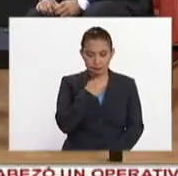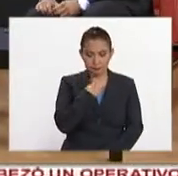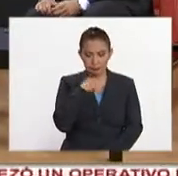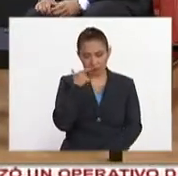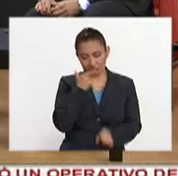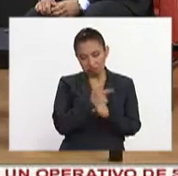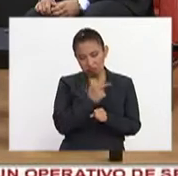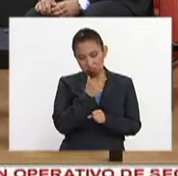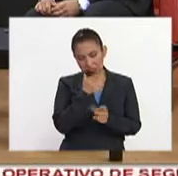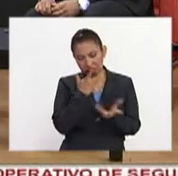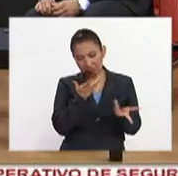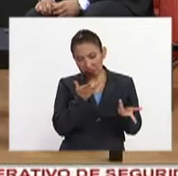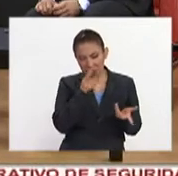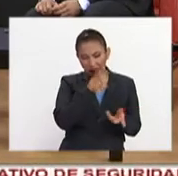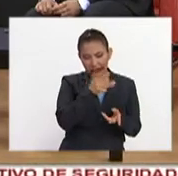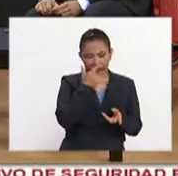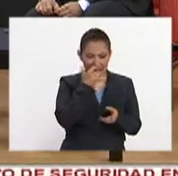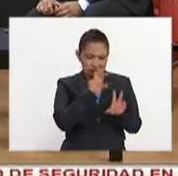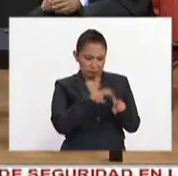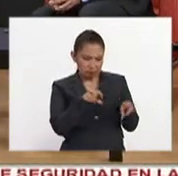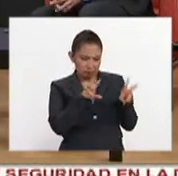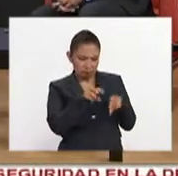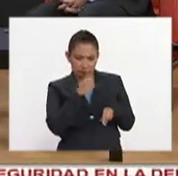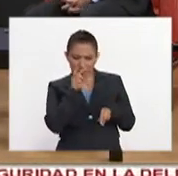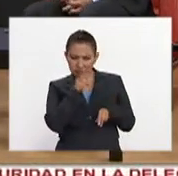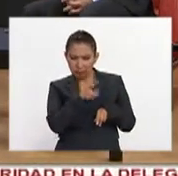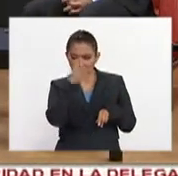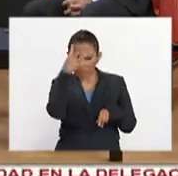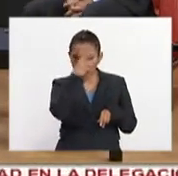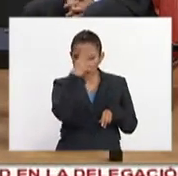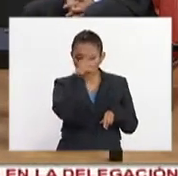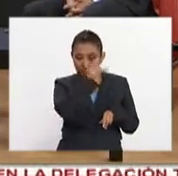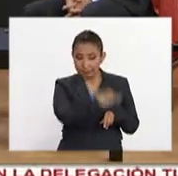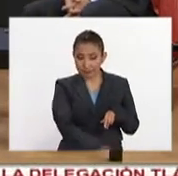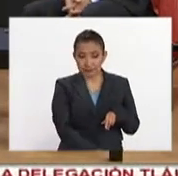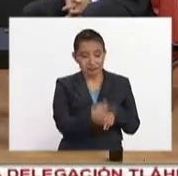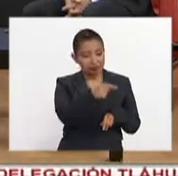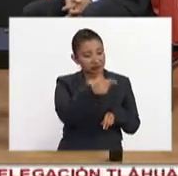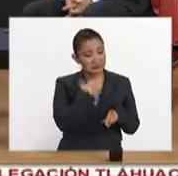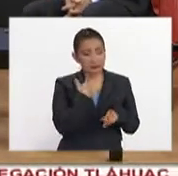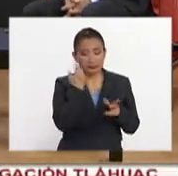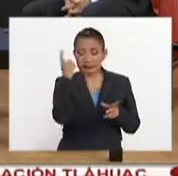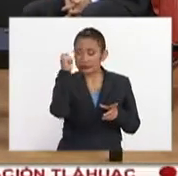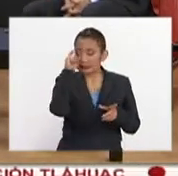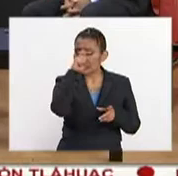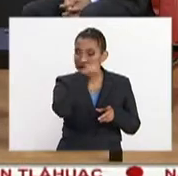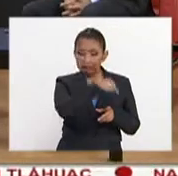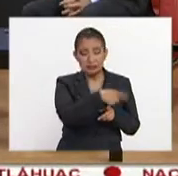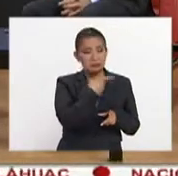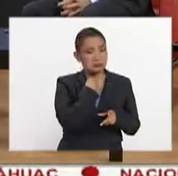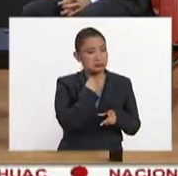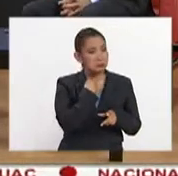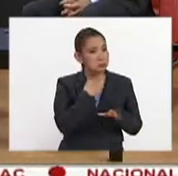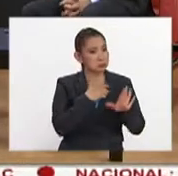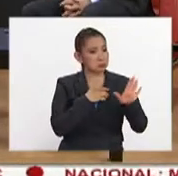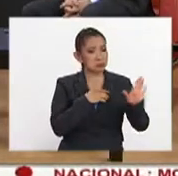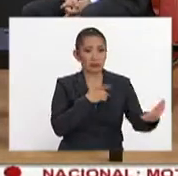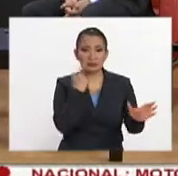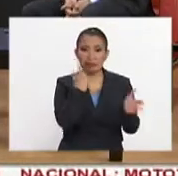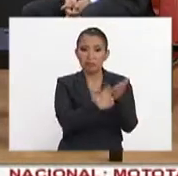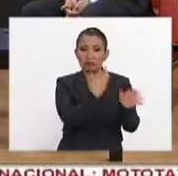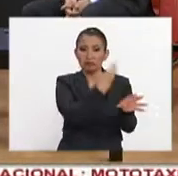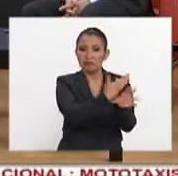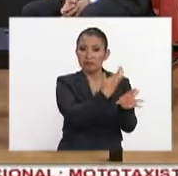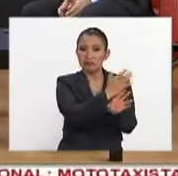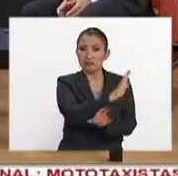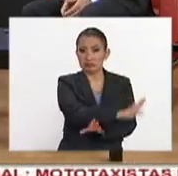yo he visto o lo que yo trato de analizar es que Donald Trump sin duda va a ser un parteaguas, no solo para la política interna de